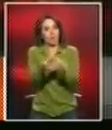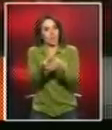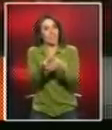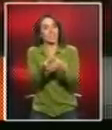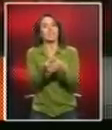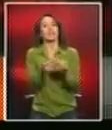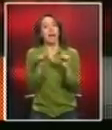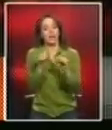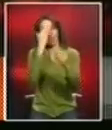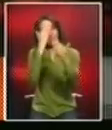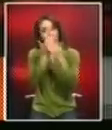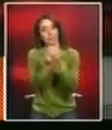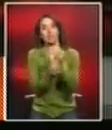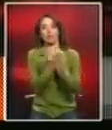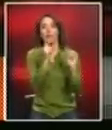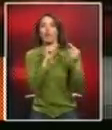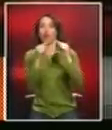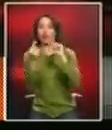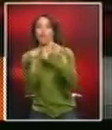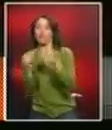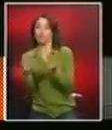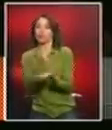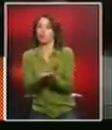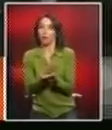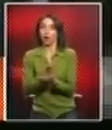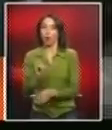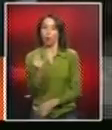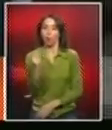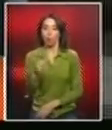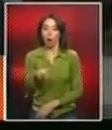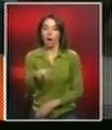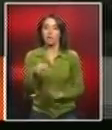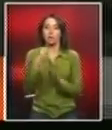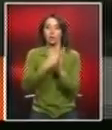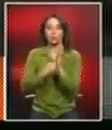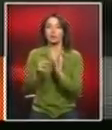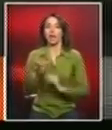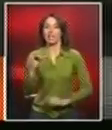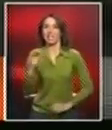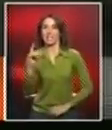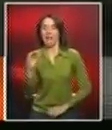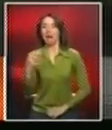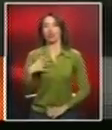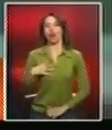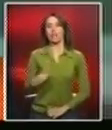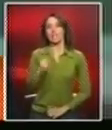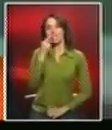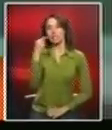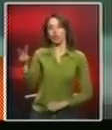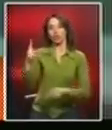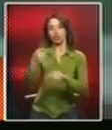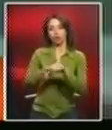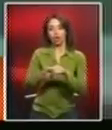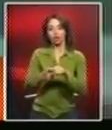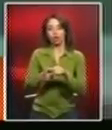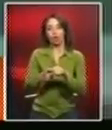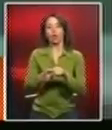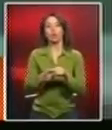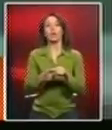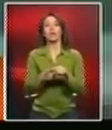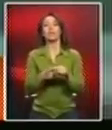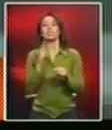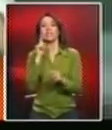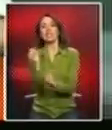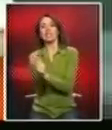tal deberá enfrentar nuevos conflictos. Por ejemplo, Juan tendrá que lidiar con Ricardo, el hijo de su socio, que lo va a interpretar